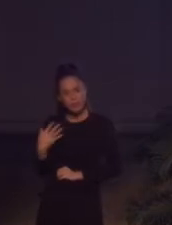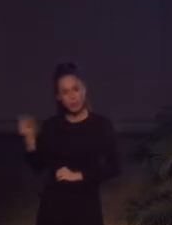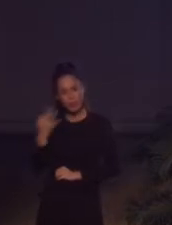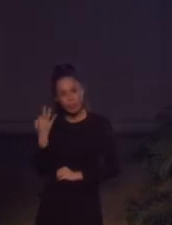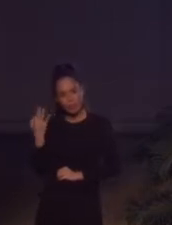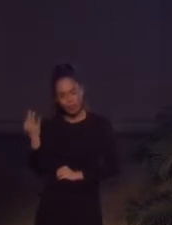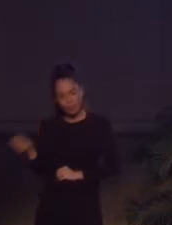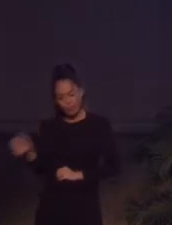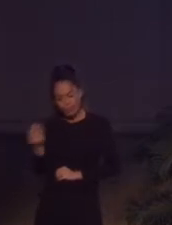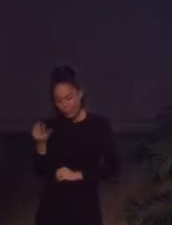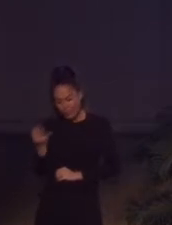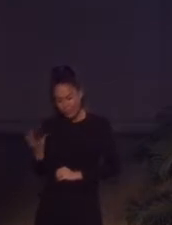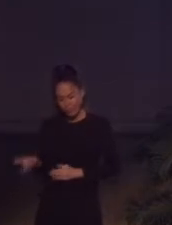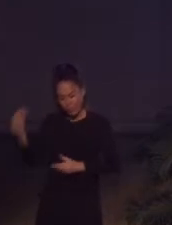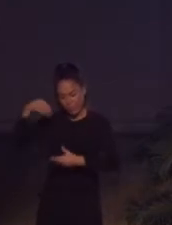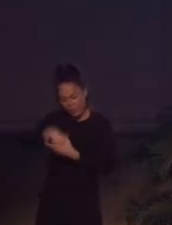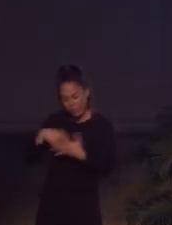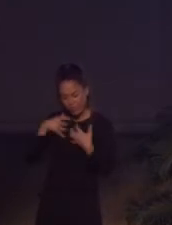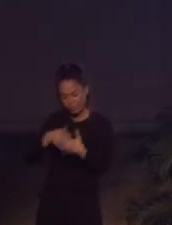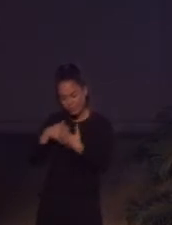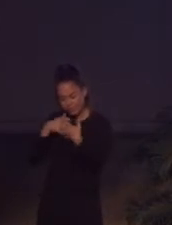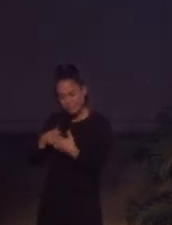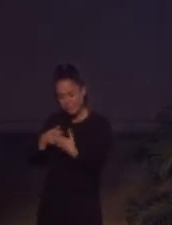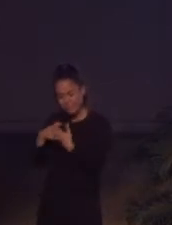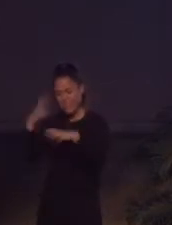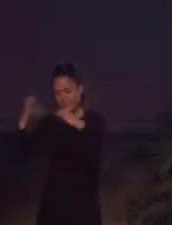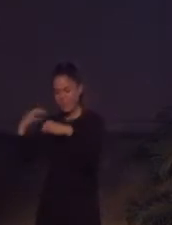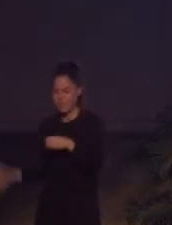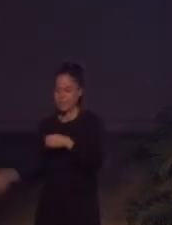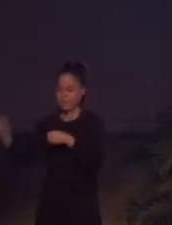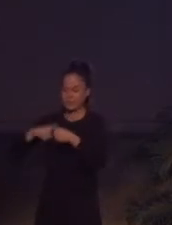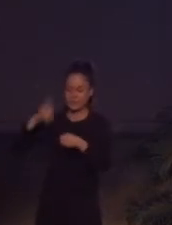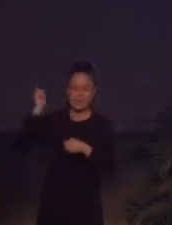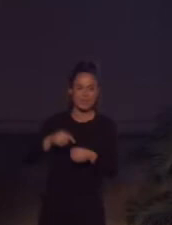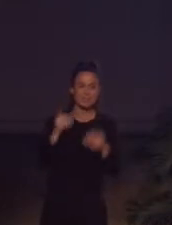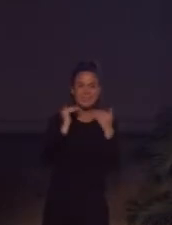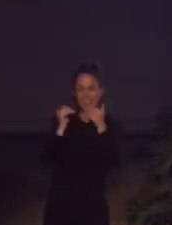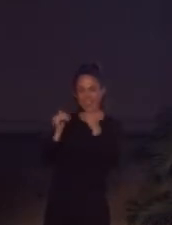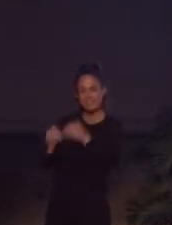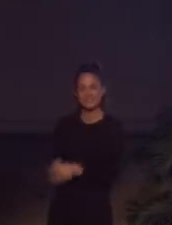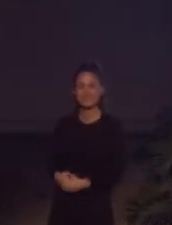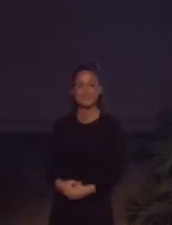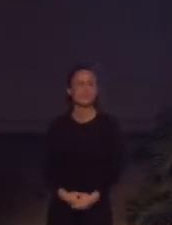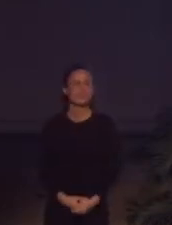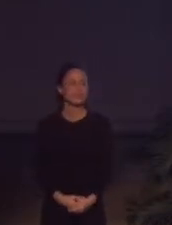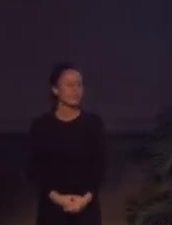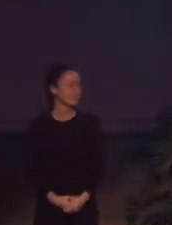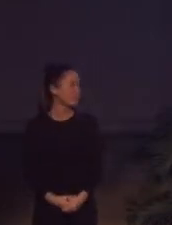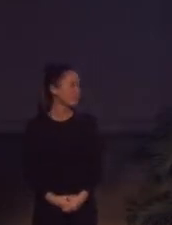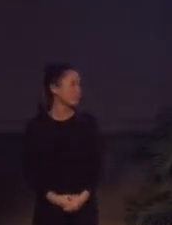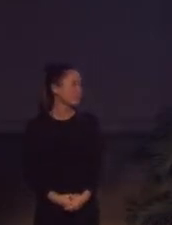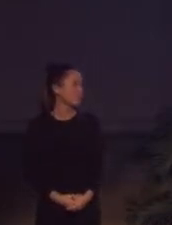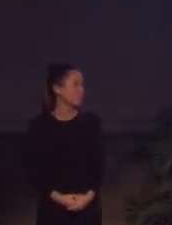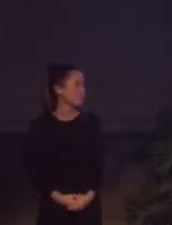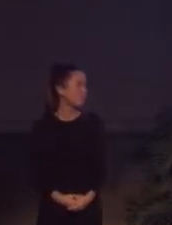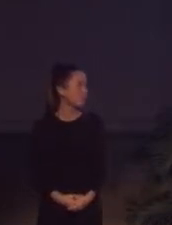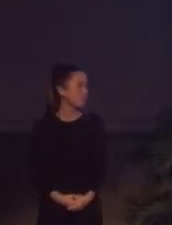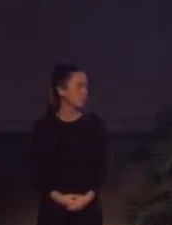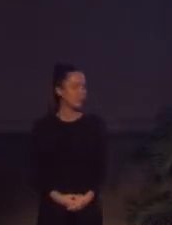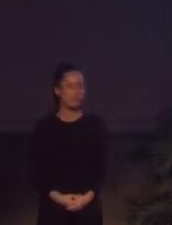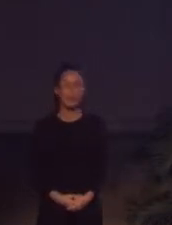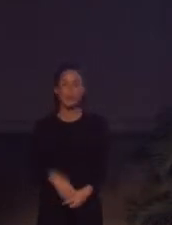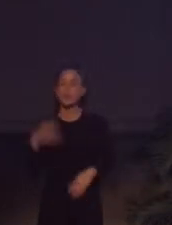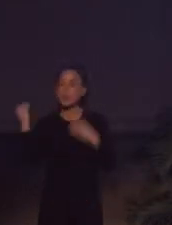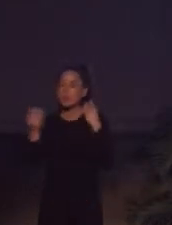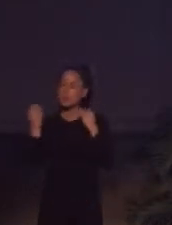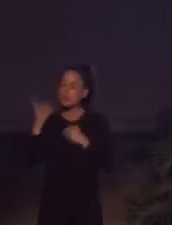genituzkela. Hori da pixkat gure irakurketa edo. Eskerrik asko, Maialen. Bueno, creo que también en ese